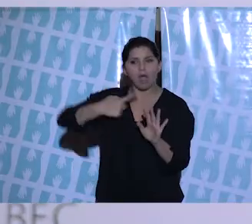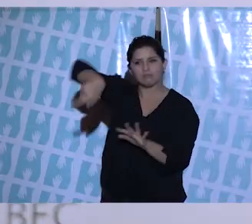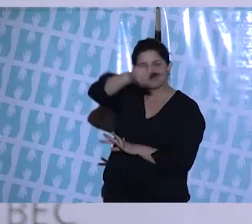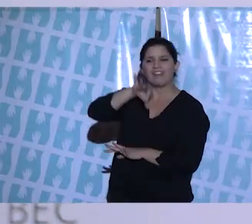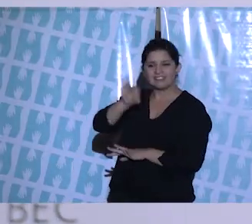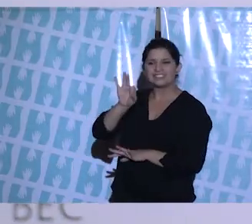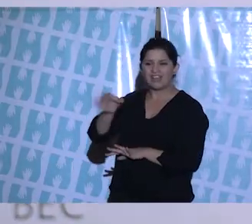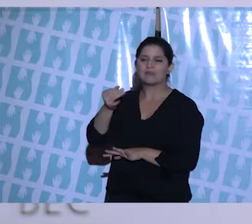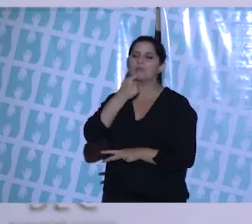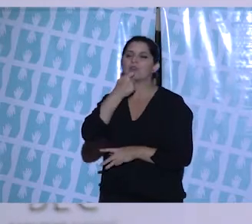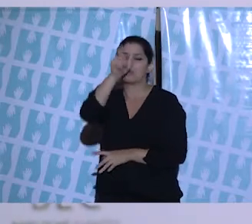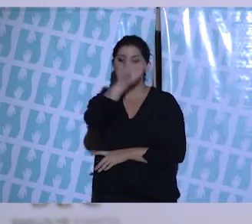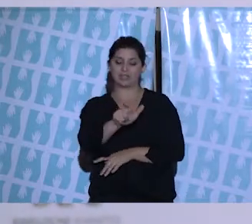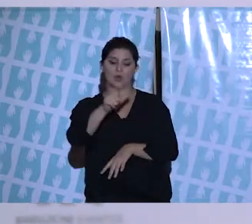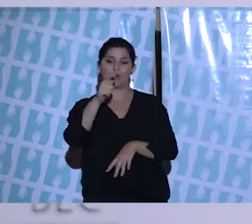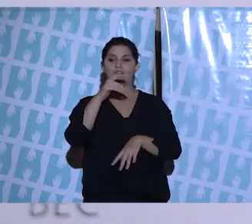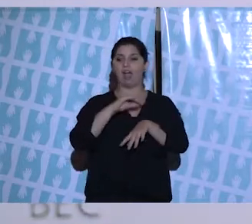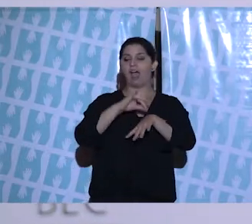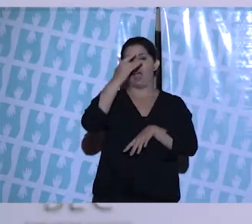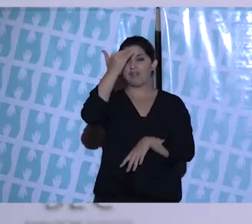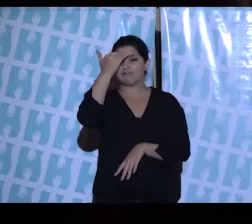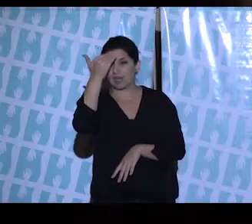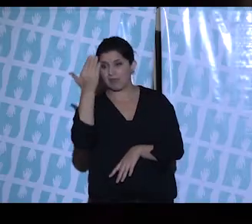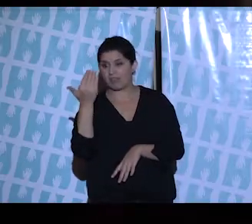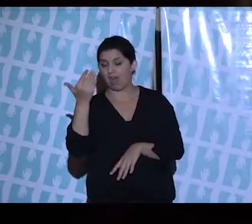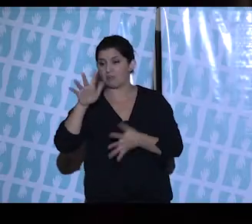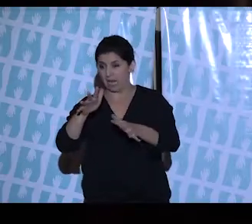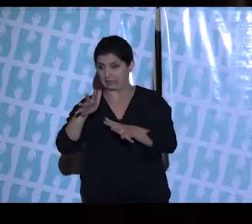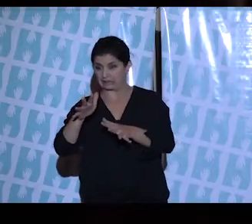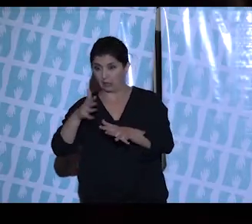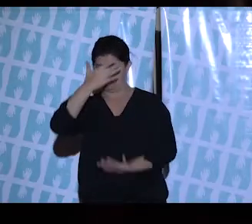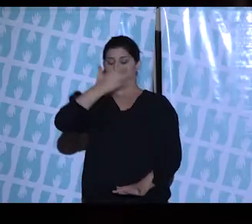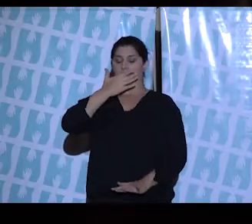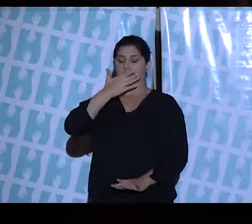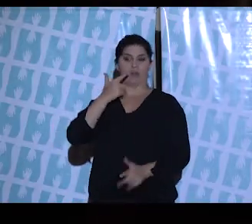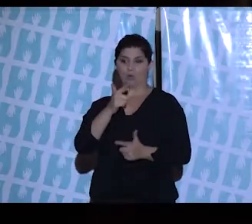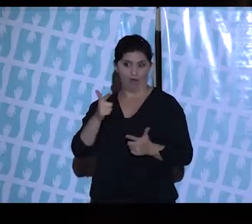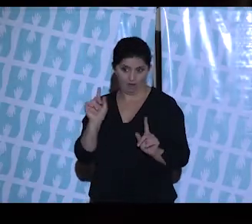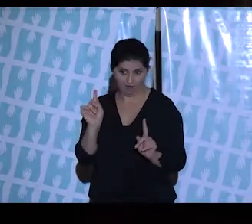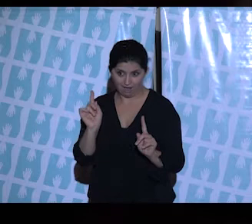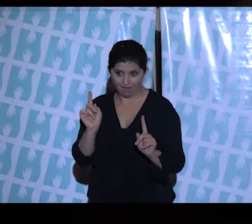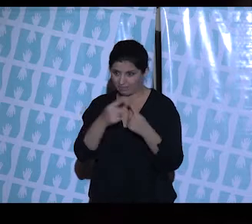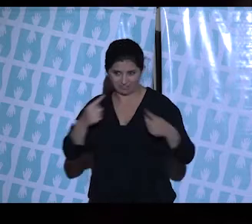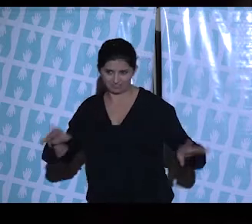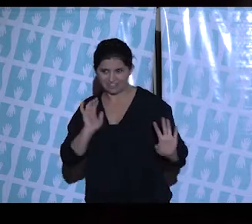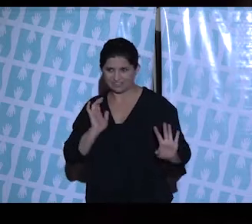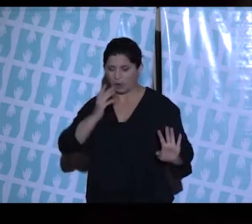un paciente con enfermedad de Parkinson no tiene parálisis. Parálisis se reserva a la falta de